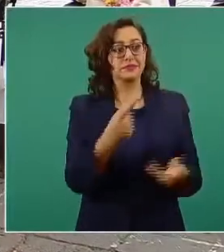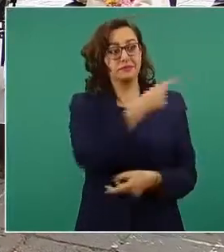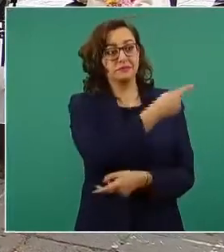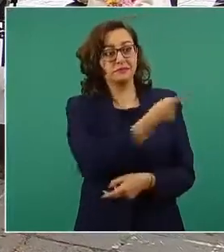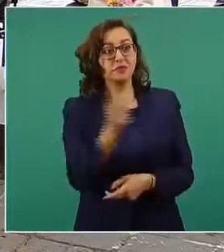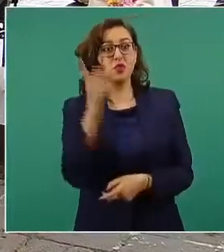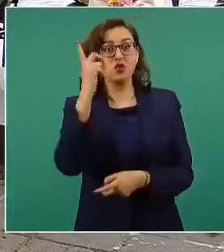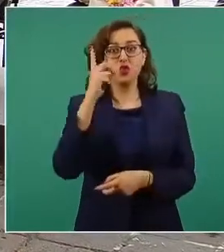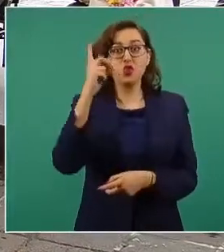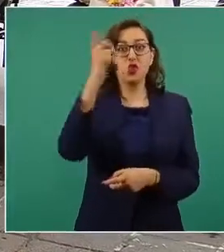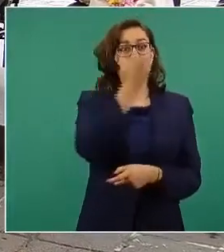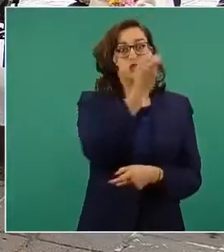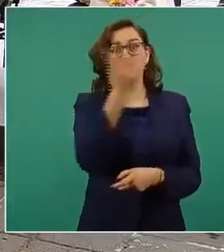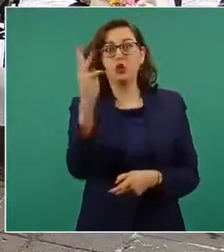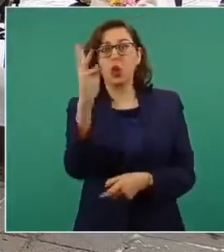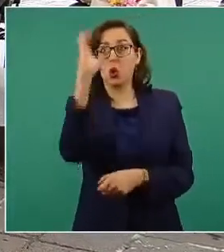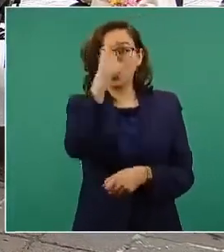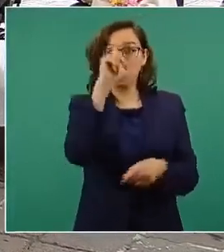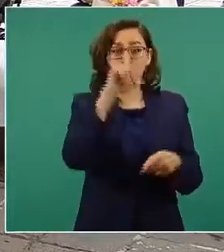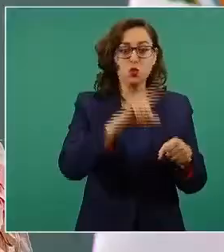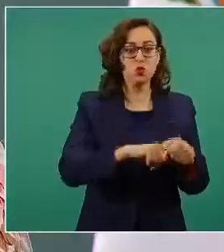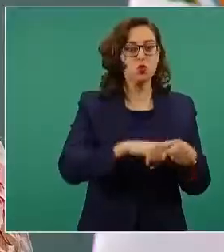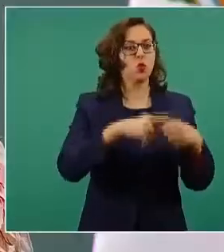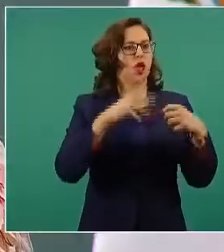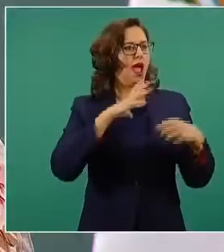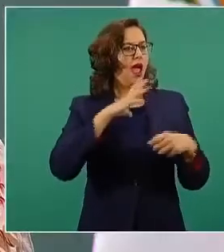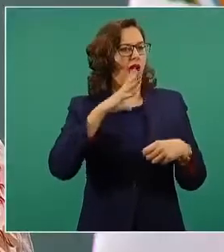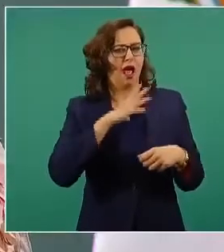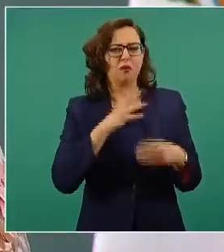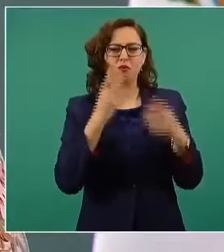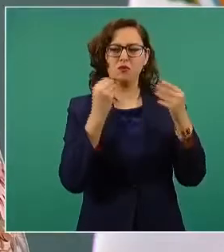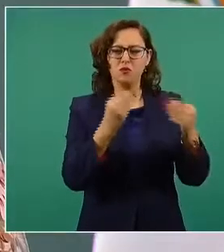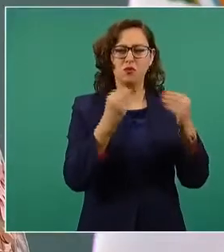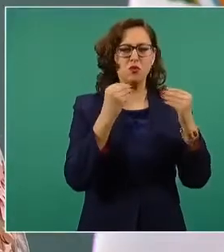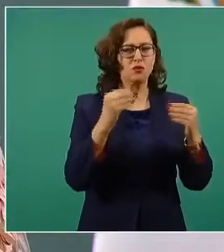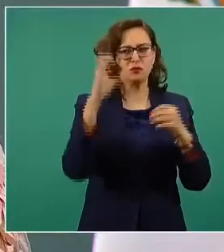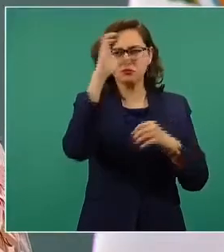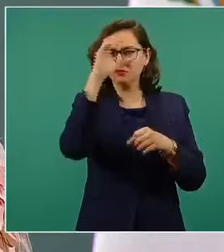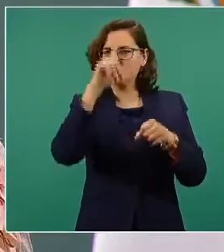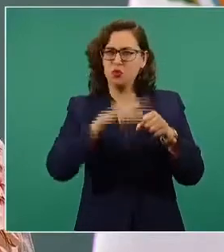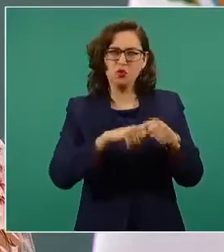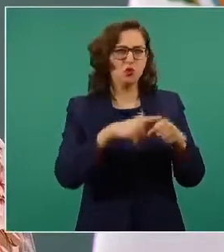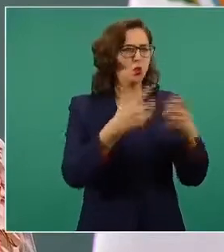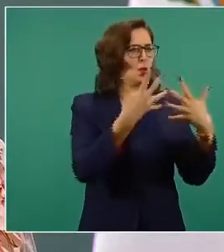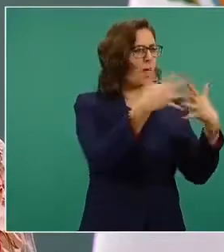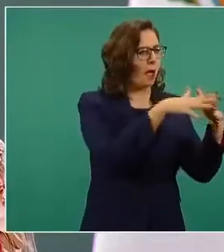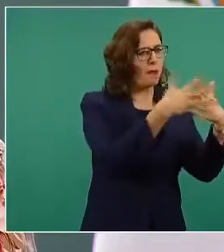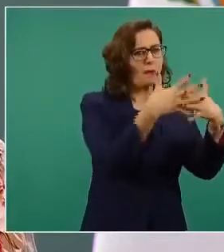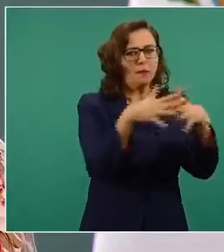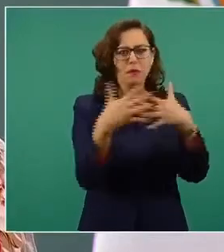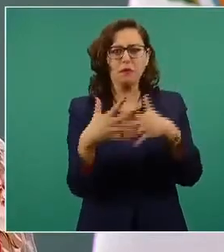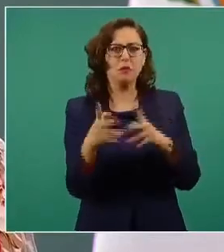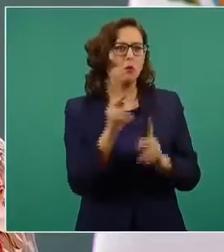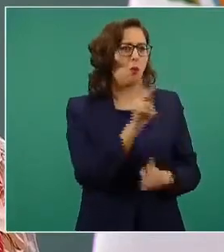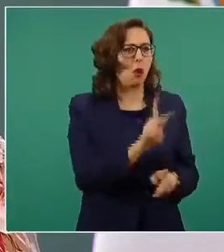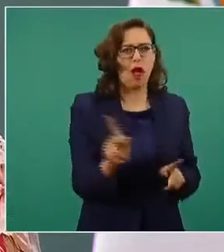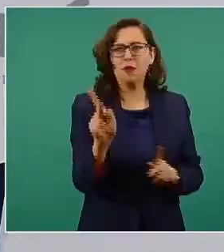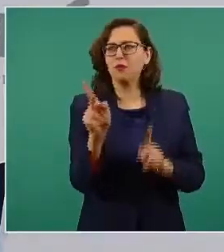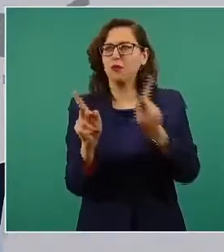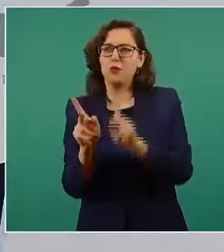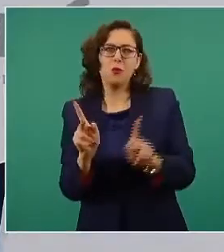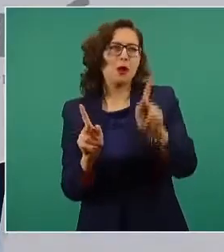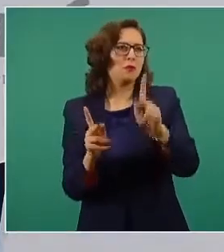deidades, cultura, tradiciones, de historias de origen y migración de otras culturas previas y de pueblos contemporáneos,